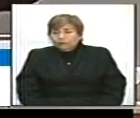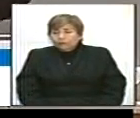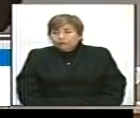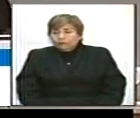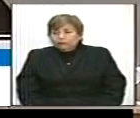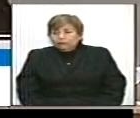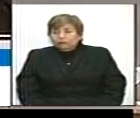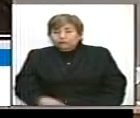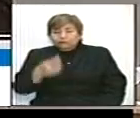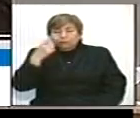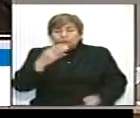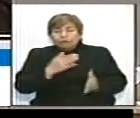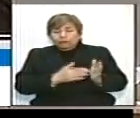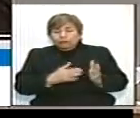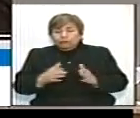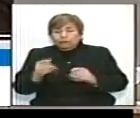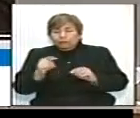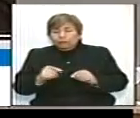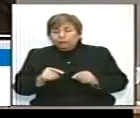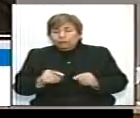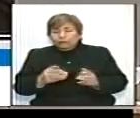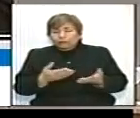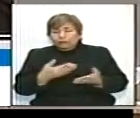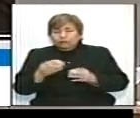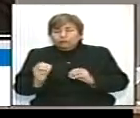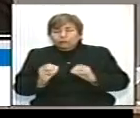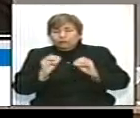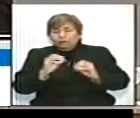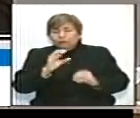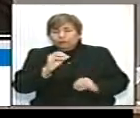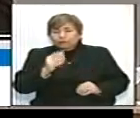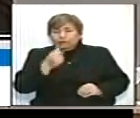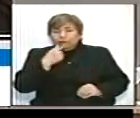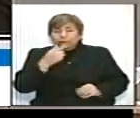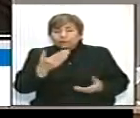Y para tratar estos problemas de la infraestructura del COAR se encuentra